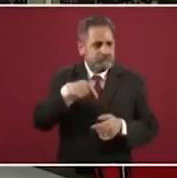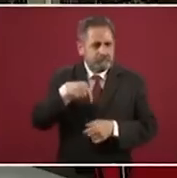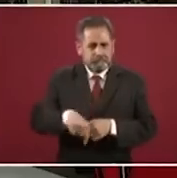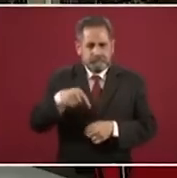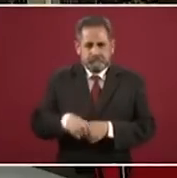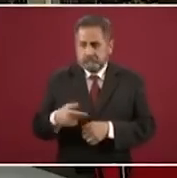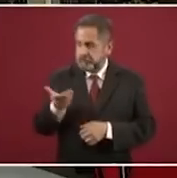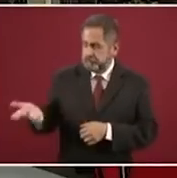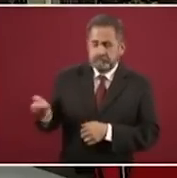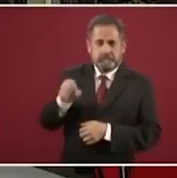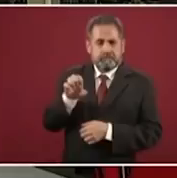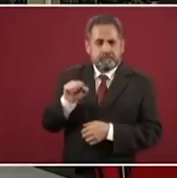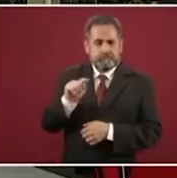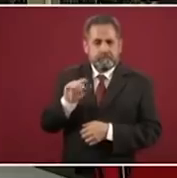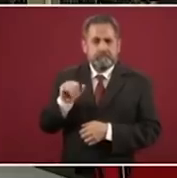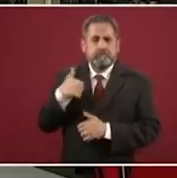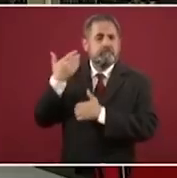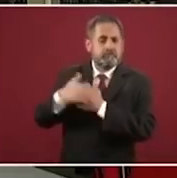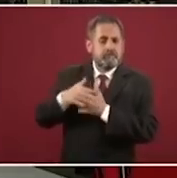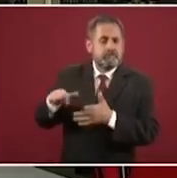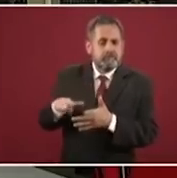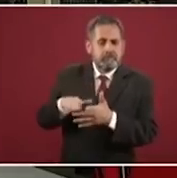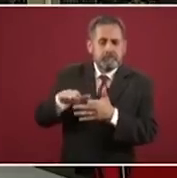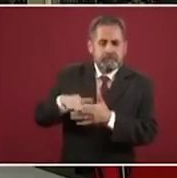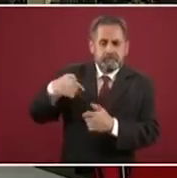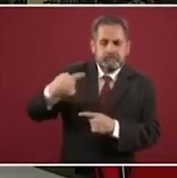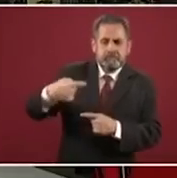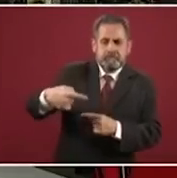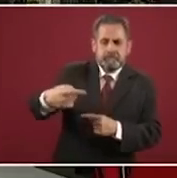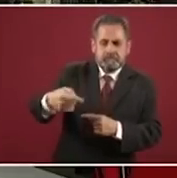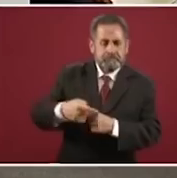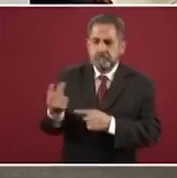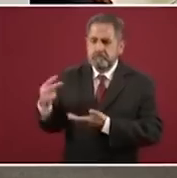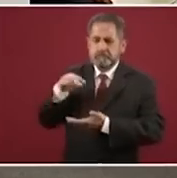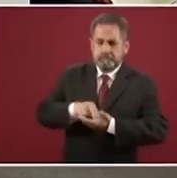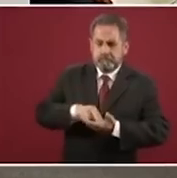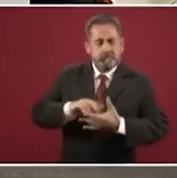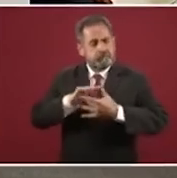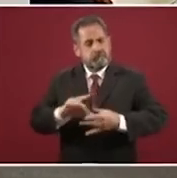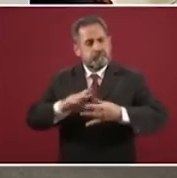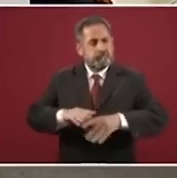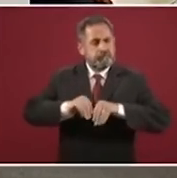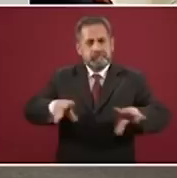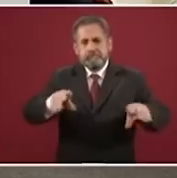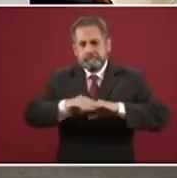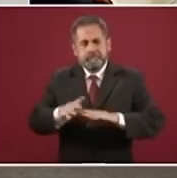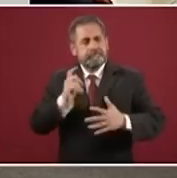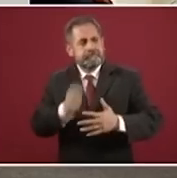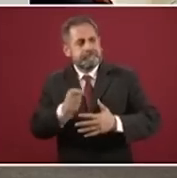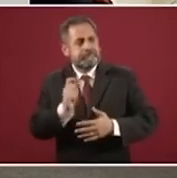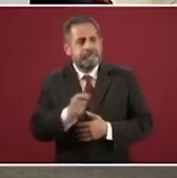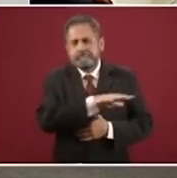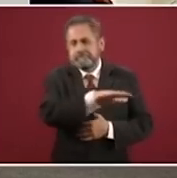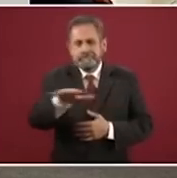vamos a pedirle a Esteban que periódicamente venga a informar qué avance se lleva hasta